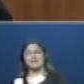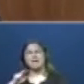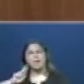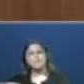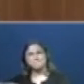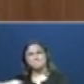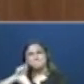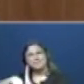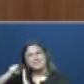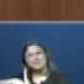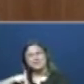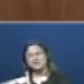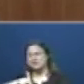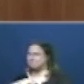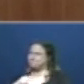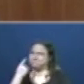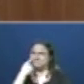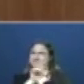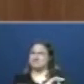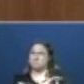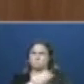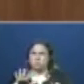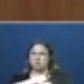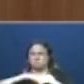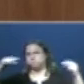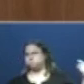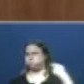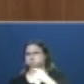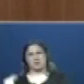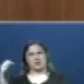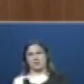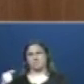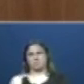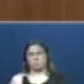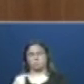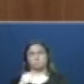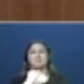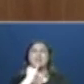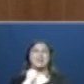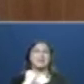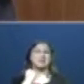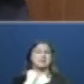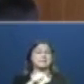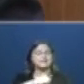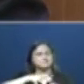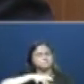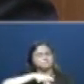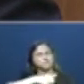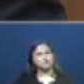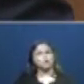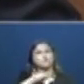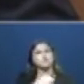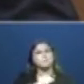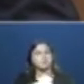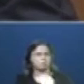Carbón se sitúan claramente en estos momentos en el negativo la energía es un factor clave para la competitividad